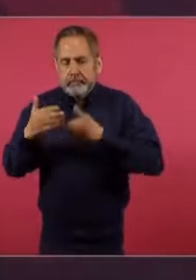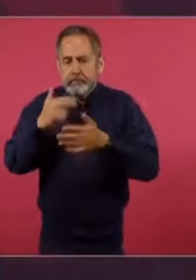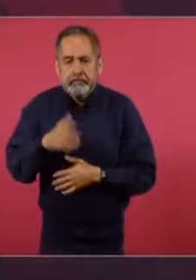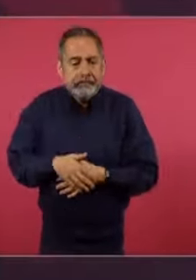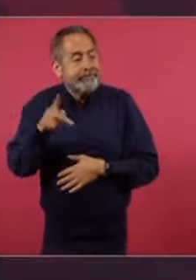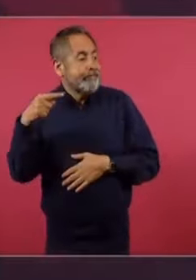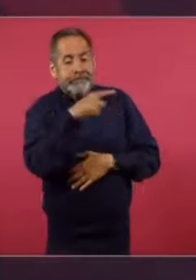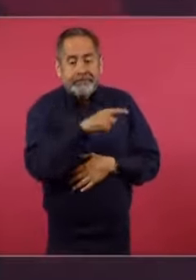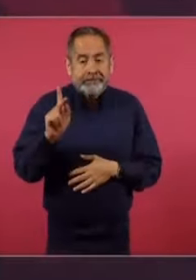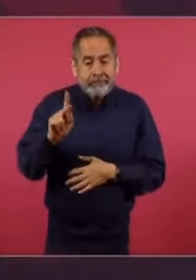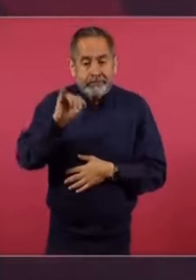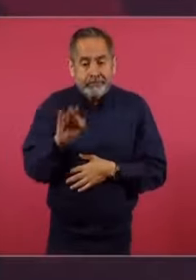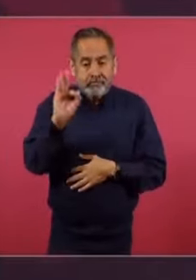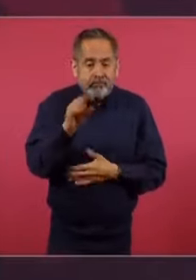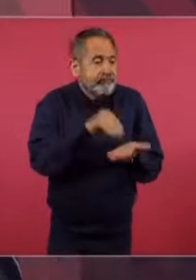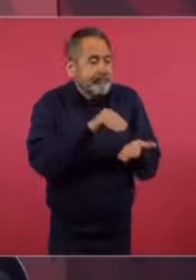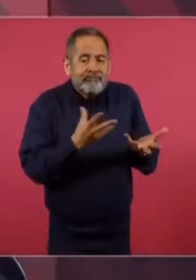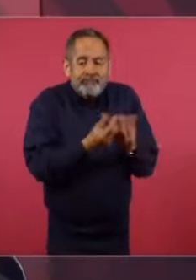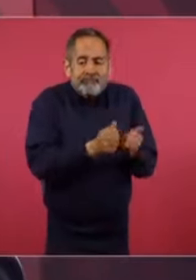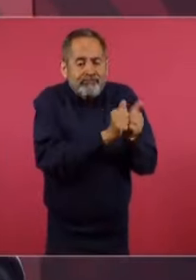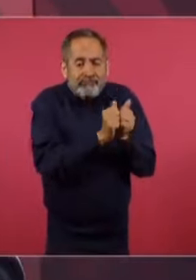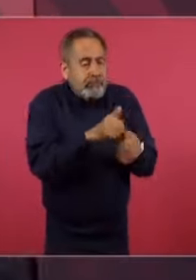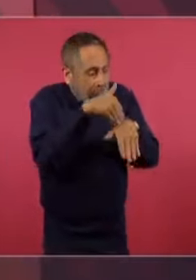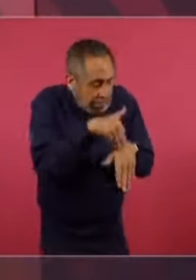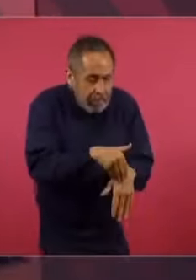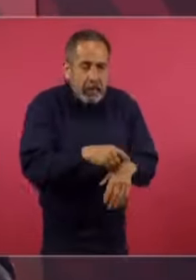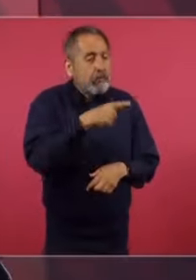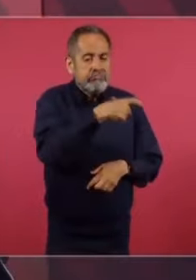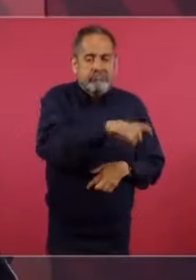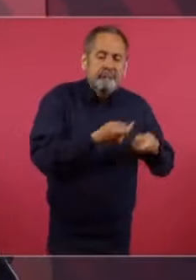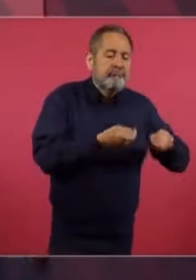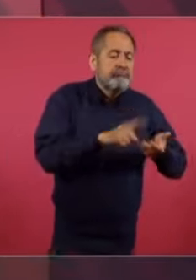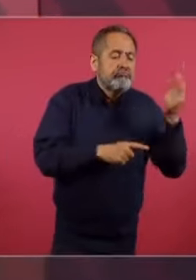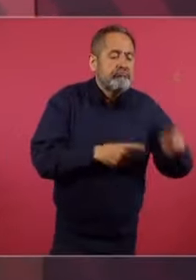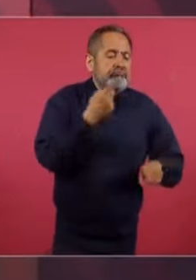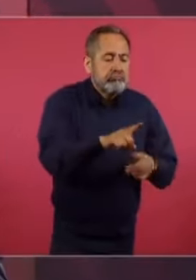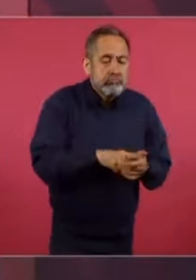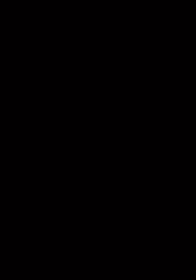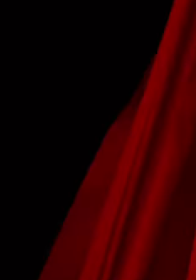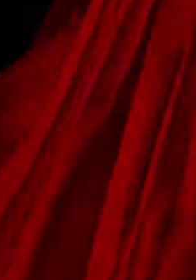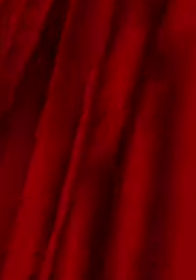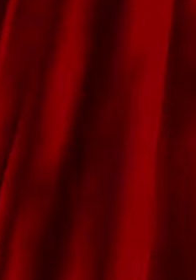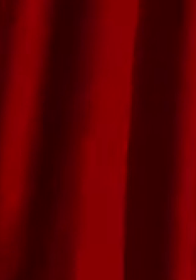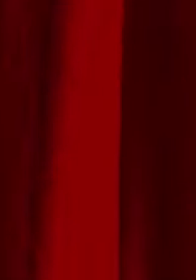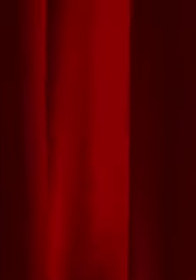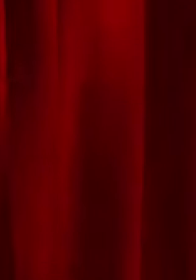Poder Judicial siguió sometido al poder económico.